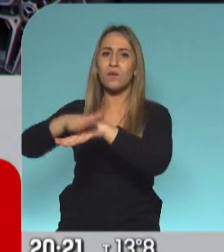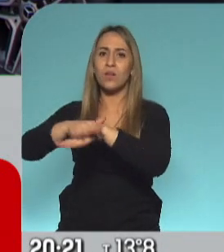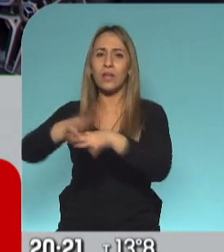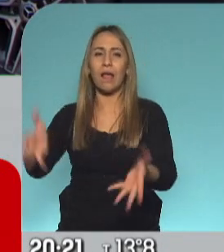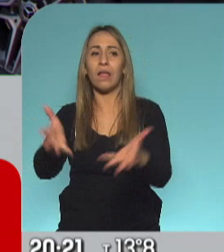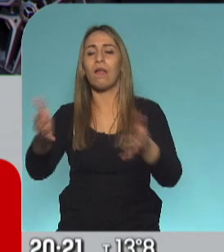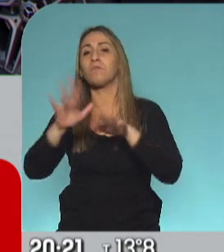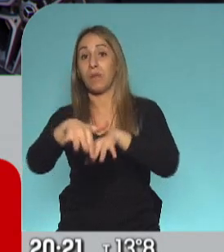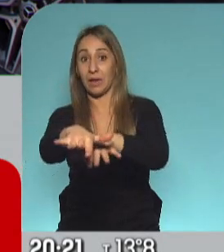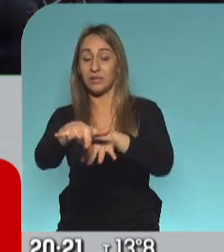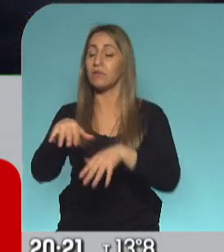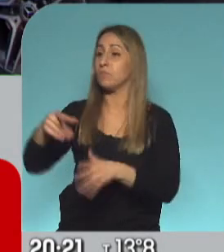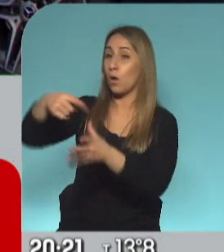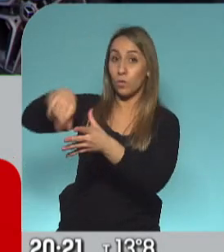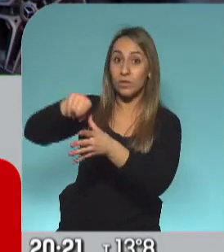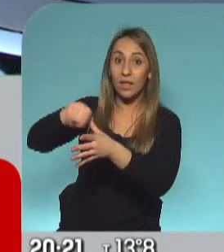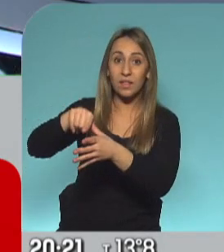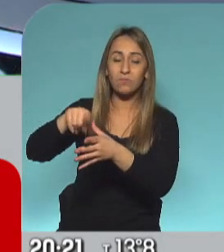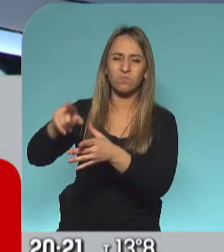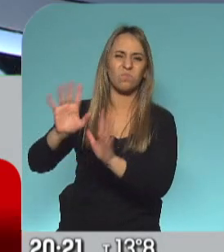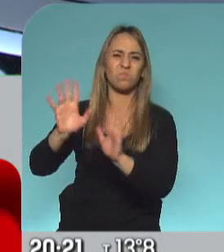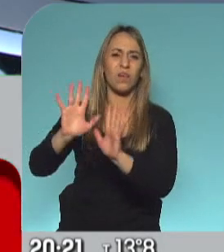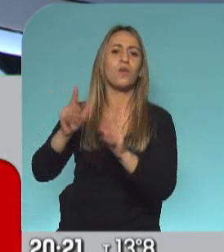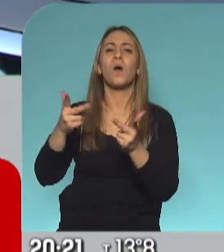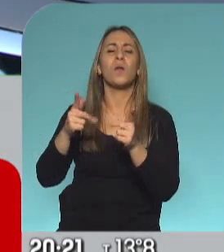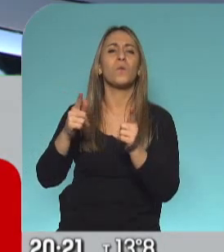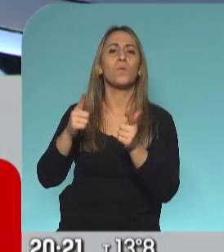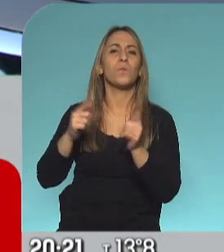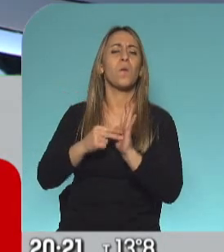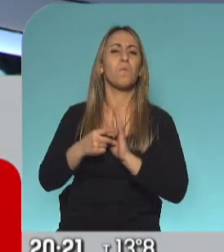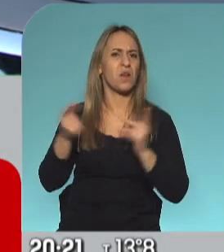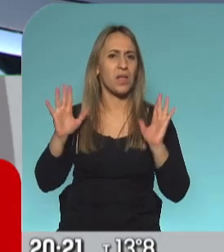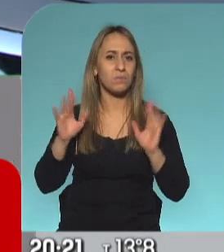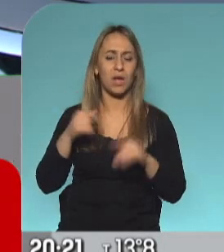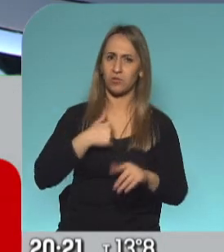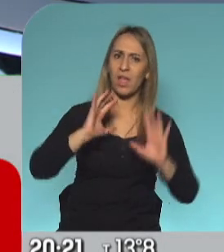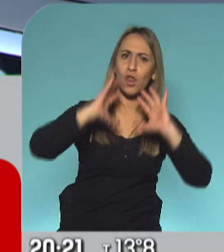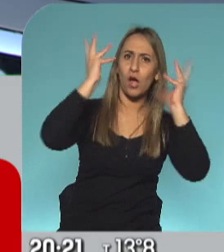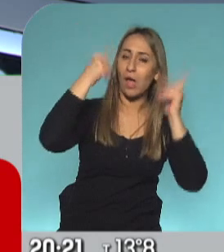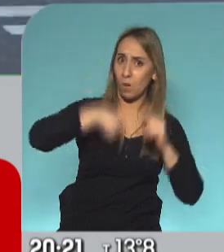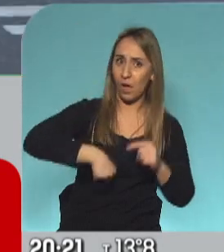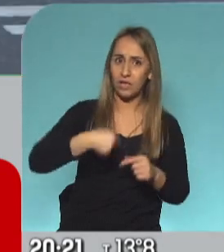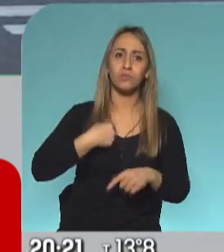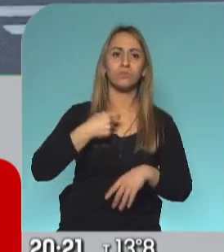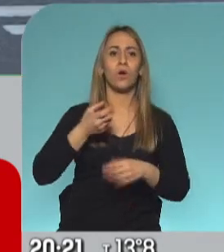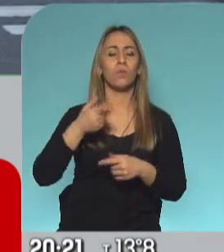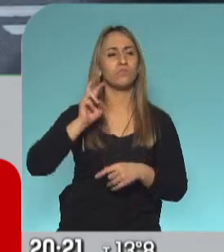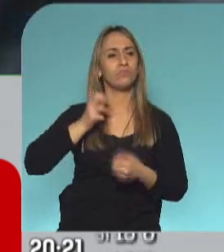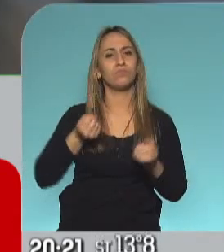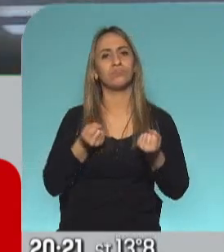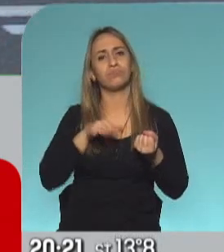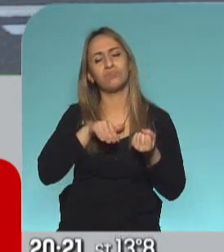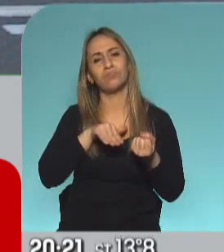problema. ¿Sí? No tengan problema que uno esté enojado en este momento, como estoy yo, cuando vengo transitando y veo un montón